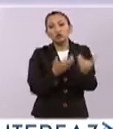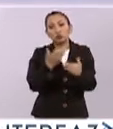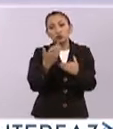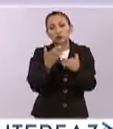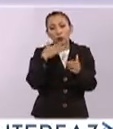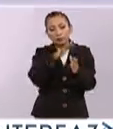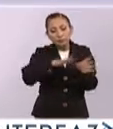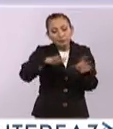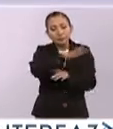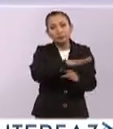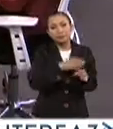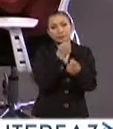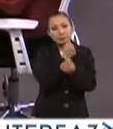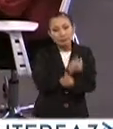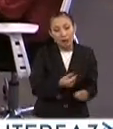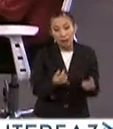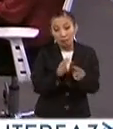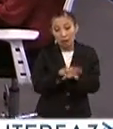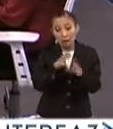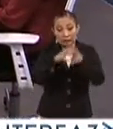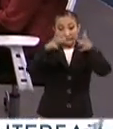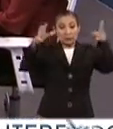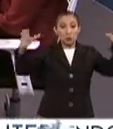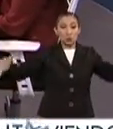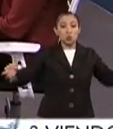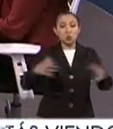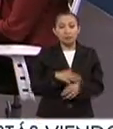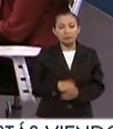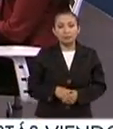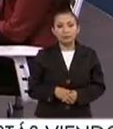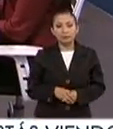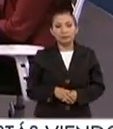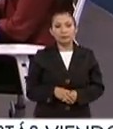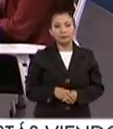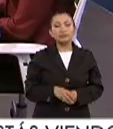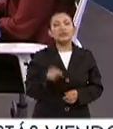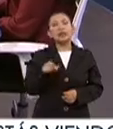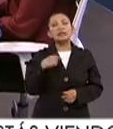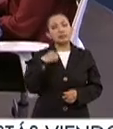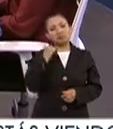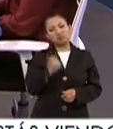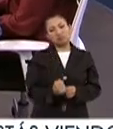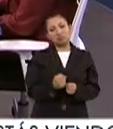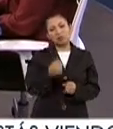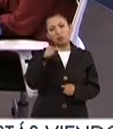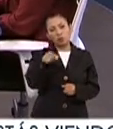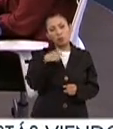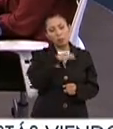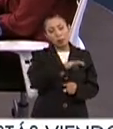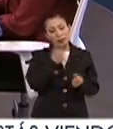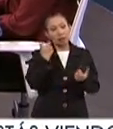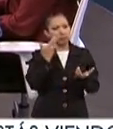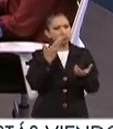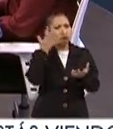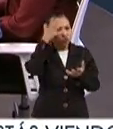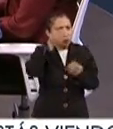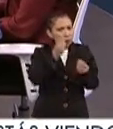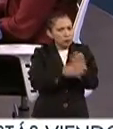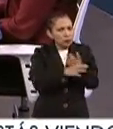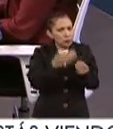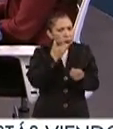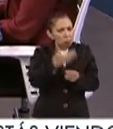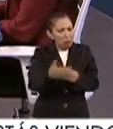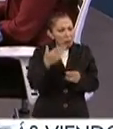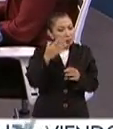pues este sector de la población que es mucho más grande de lo que pensamos, ¿no? Y que seguramente pues se podrían lograr cosas muy